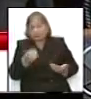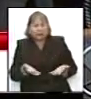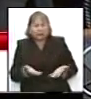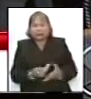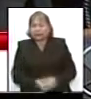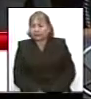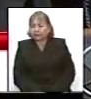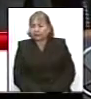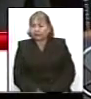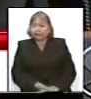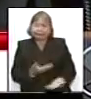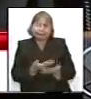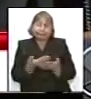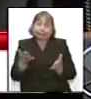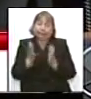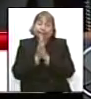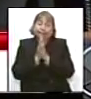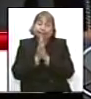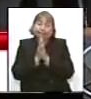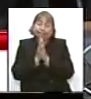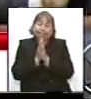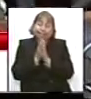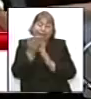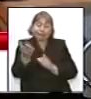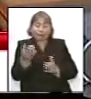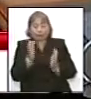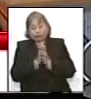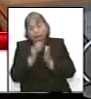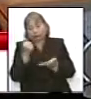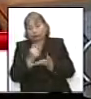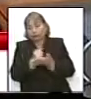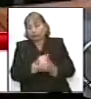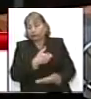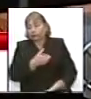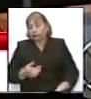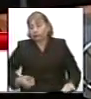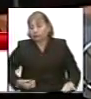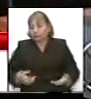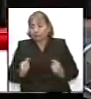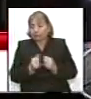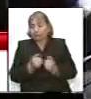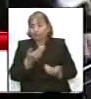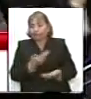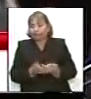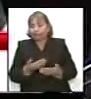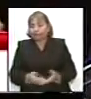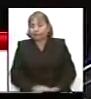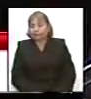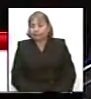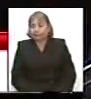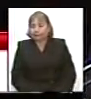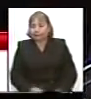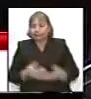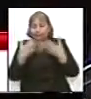diablos. Presidente, le pido por favor, a ver si nos ayudamos todos a arreglar este problema de acá. O sea,